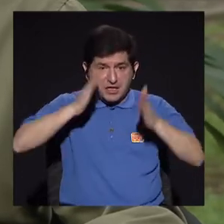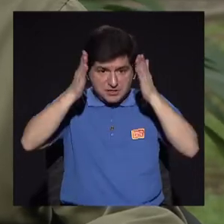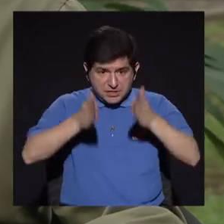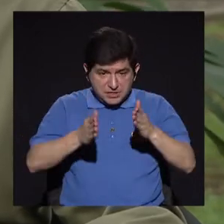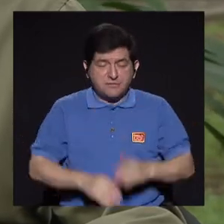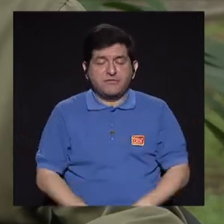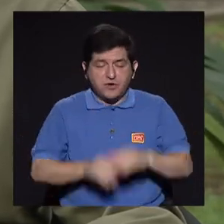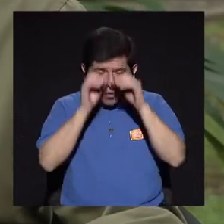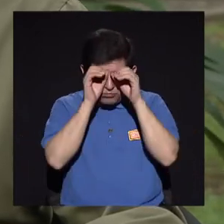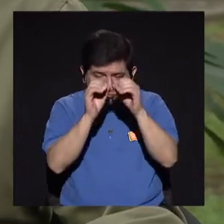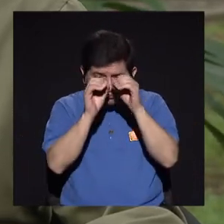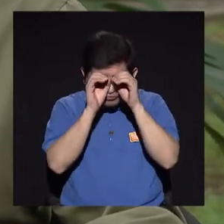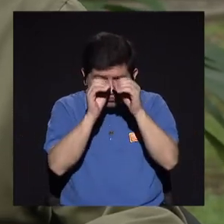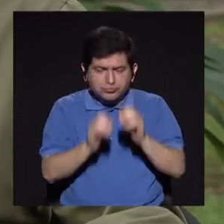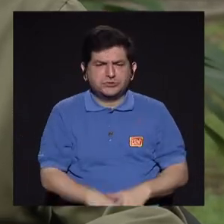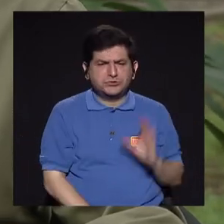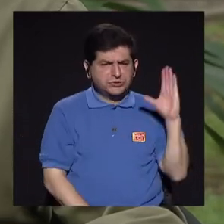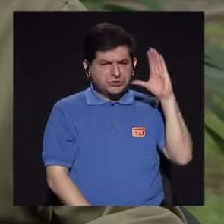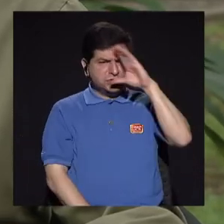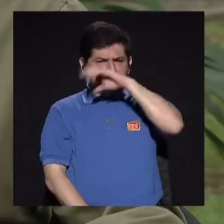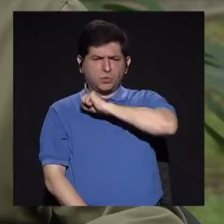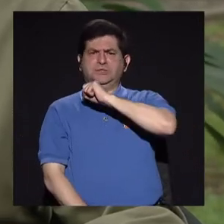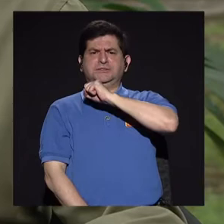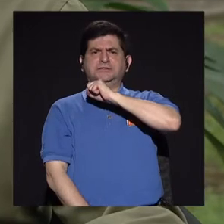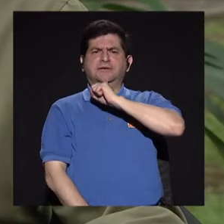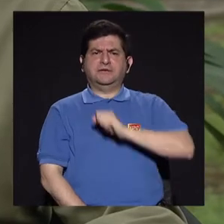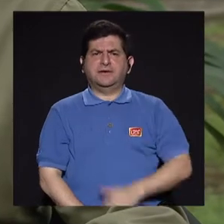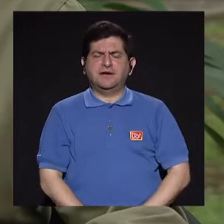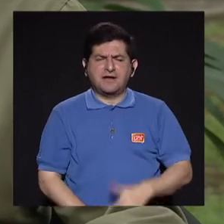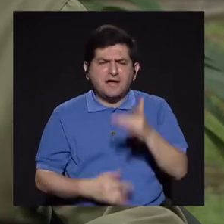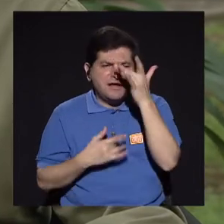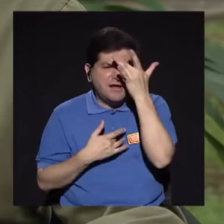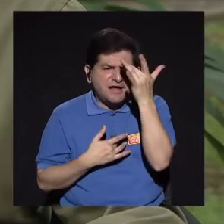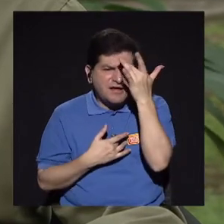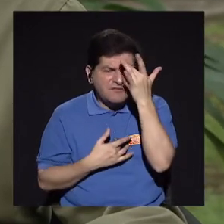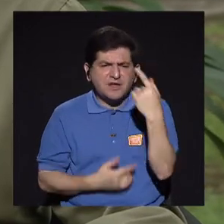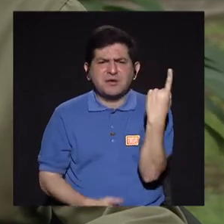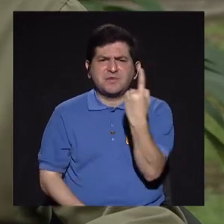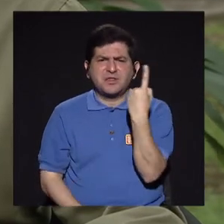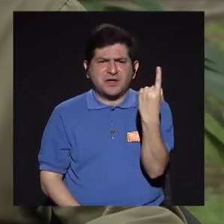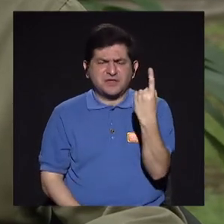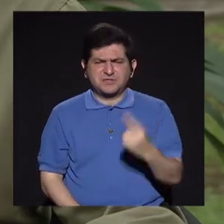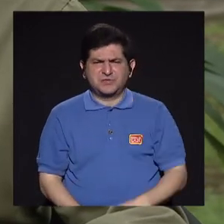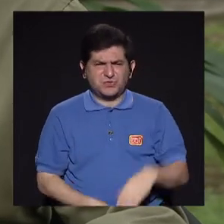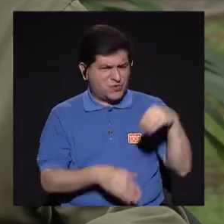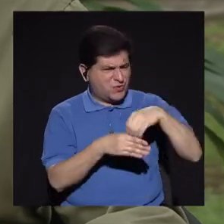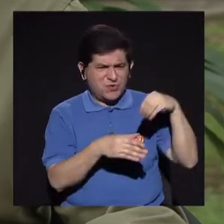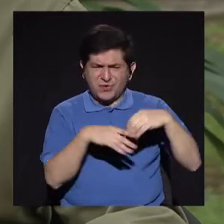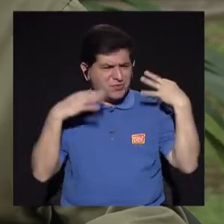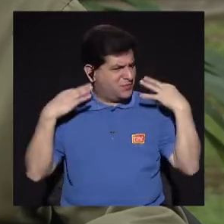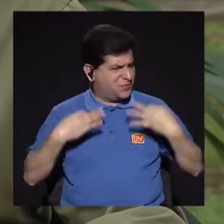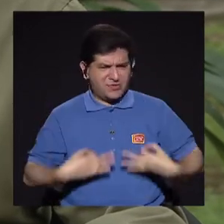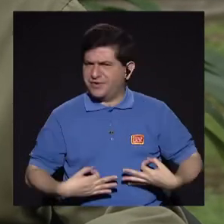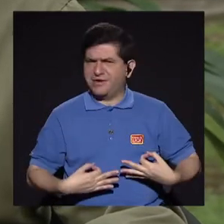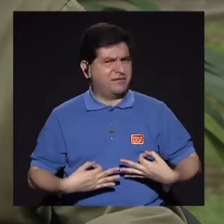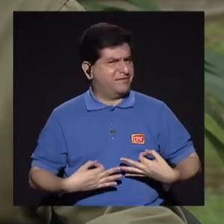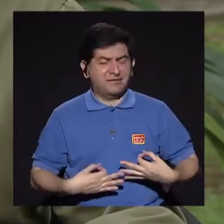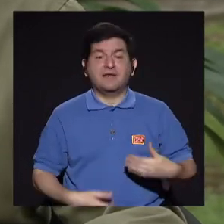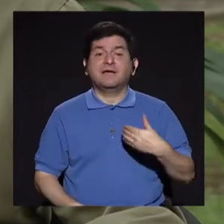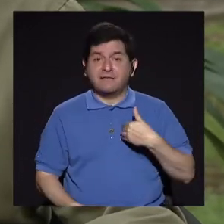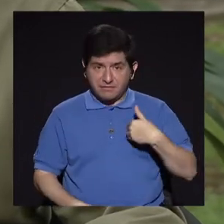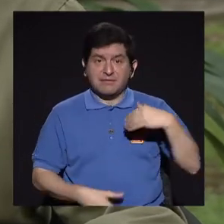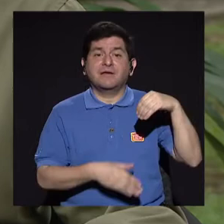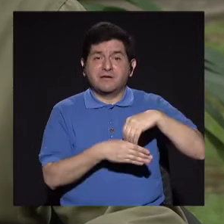sería un microbiólogo, y se percató de que la enfermedad no solo tenía un componente físico, sino que